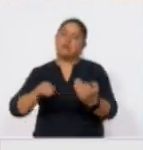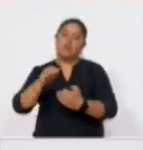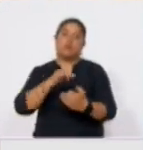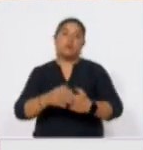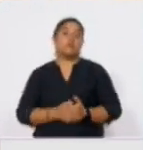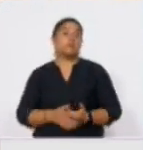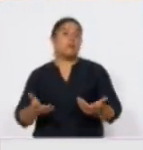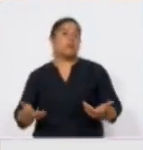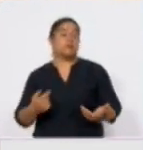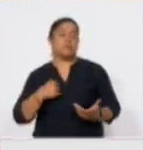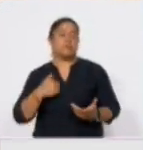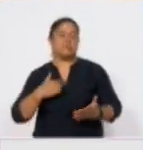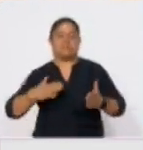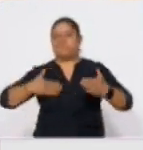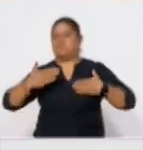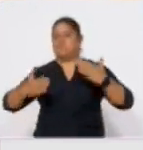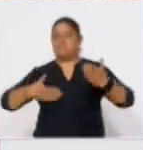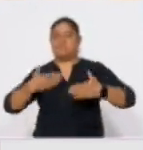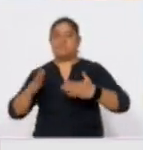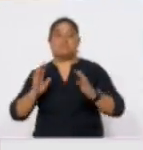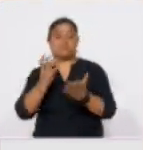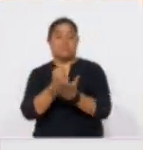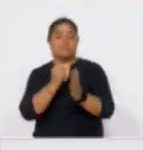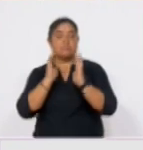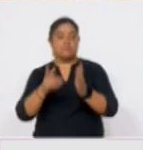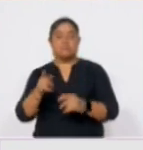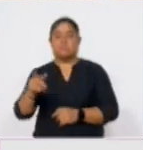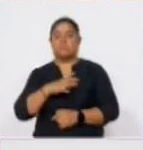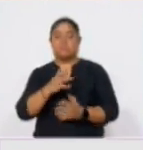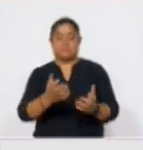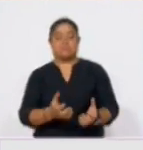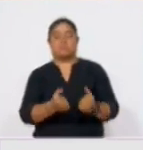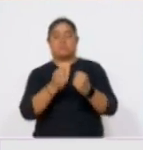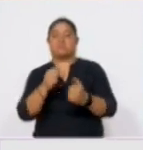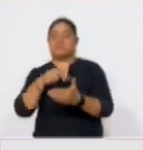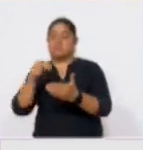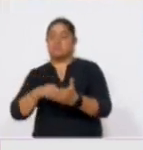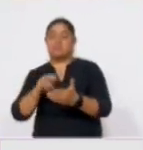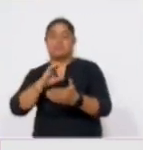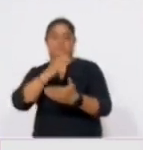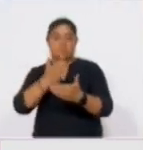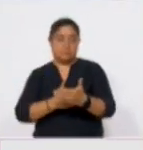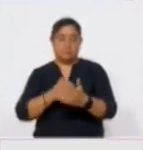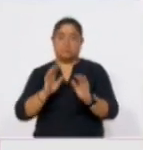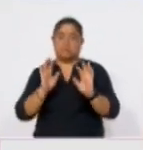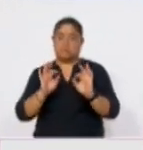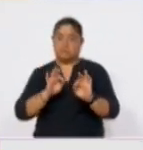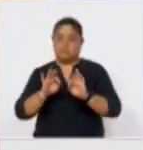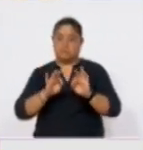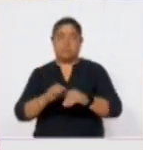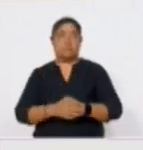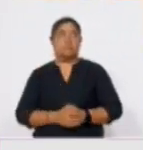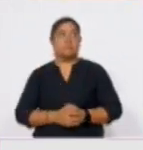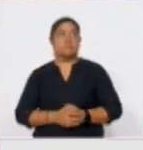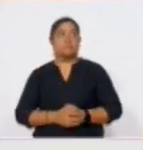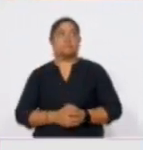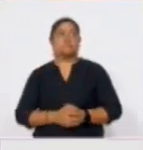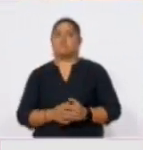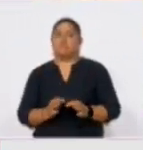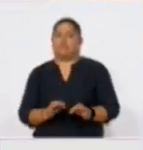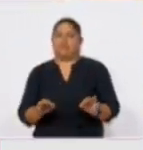nos da mucha alegría que ya se hayan recuperado las concesiones, que se haya firmado este convenio de colaboración. Pues es muy trascendental para el